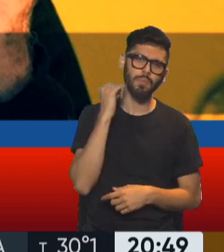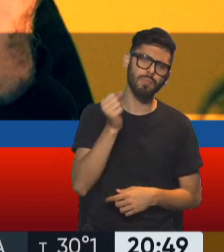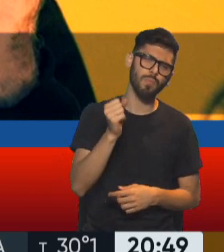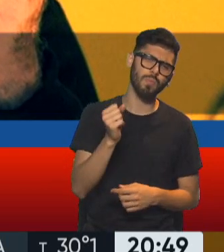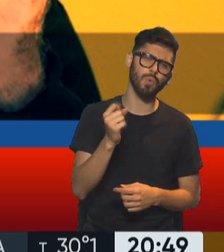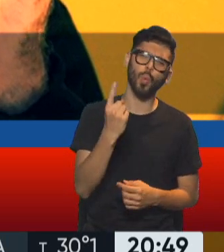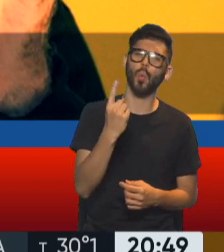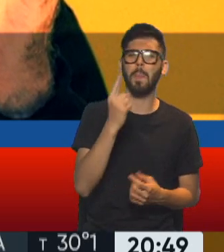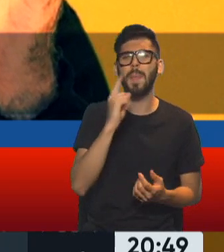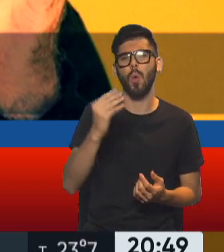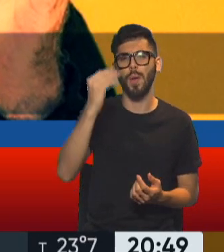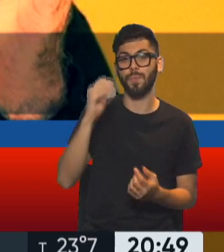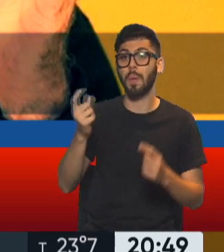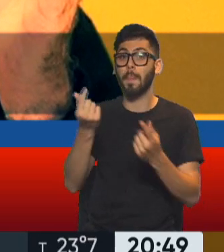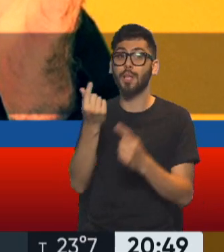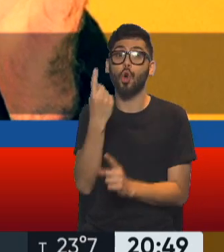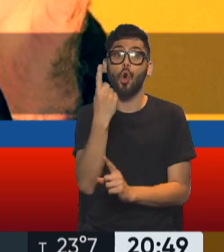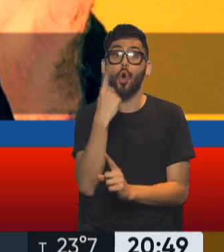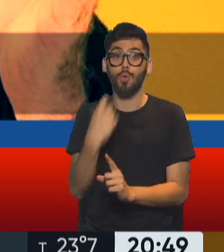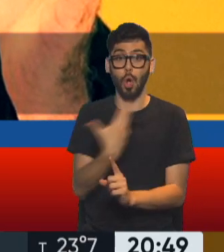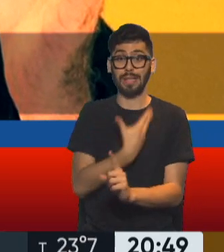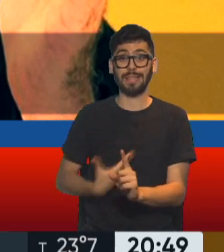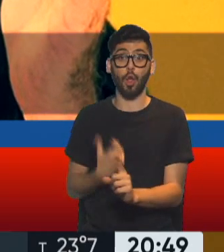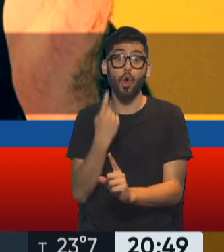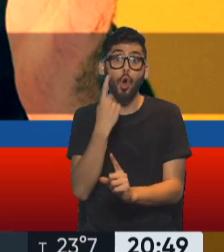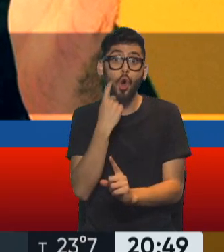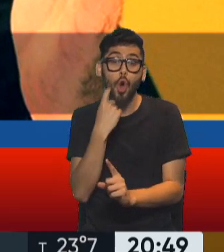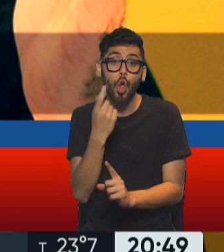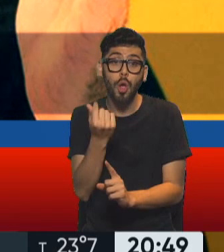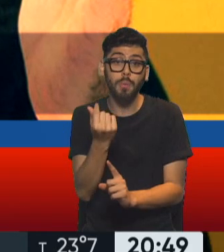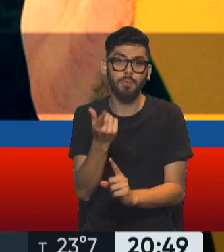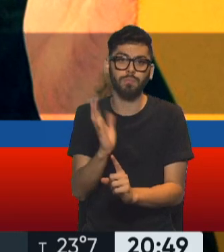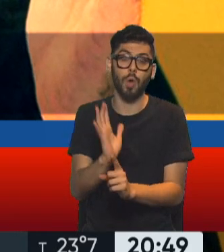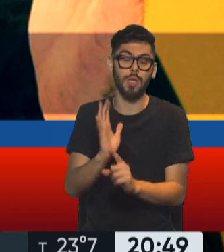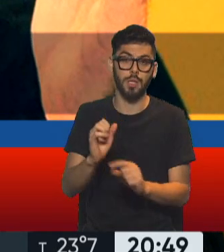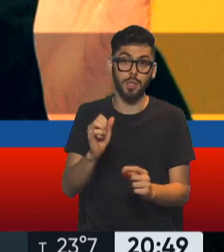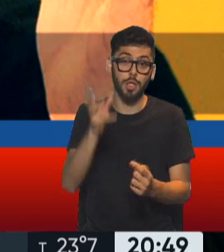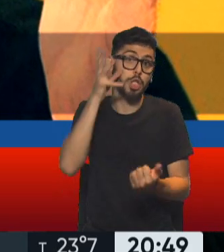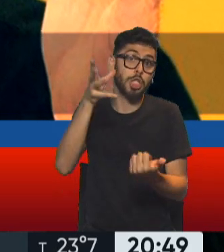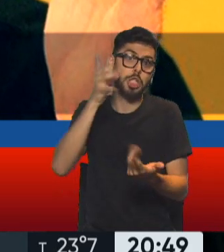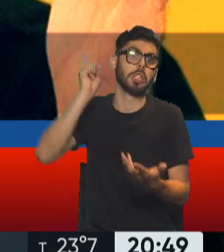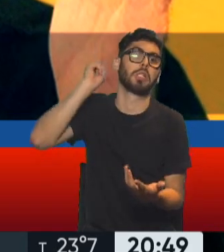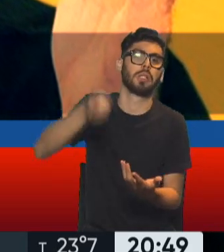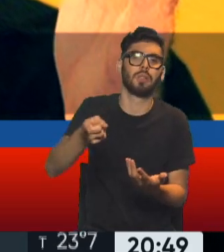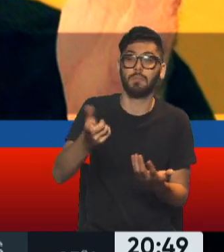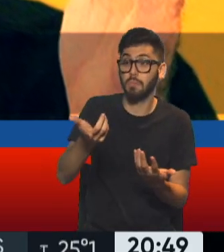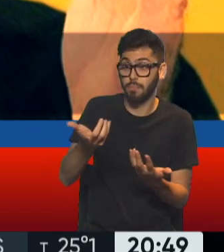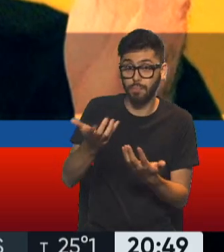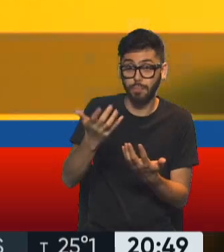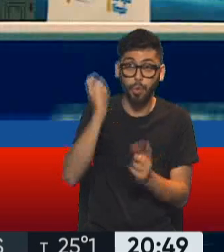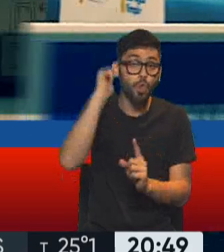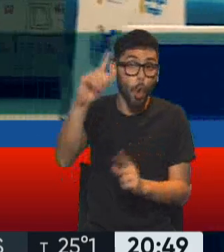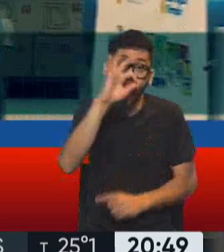lo largo de nuestra historia que estos controles de precios por parte del Estado, así de forma compulsiva, obligatoria, no han funcionado nunca en la